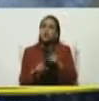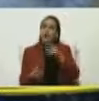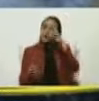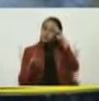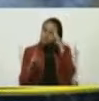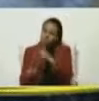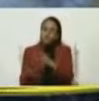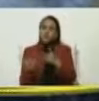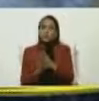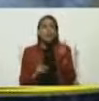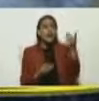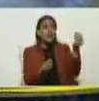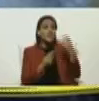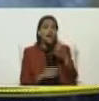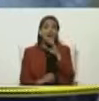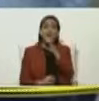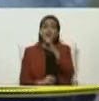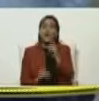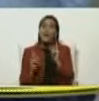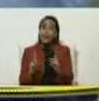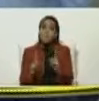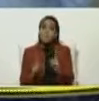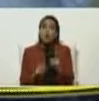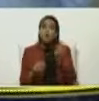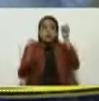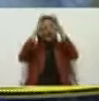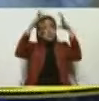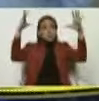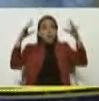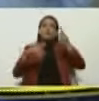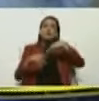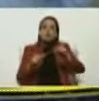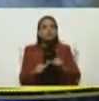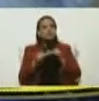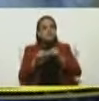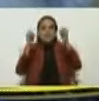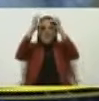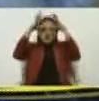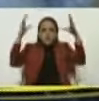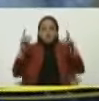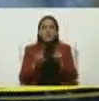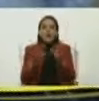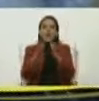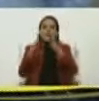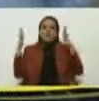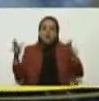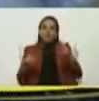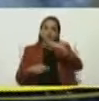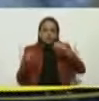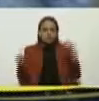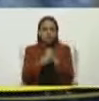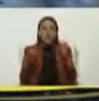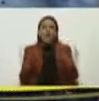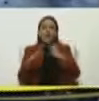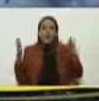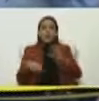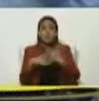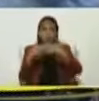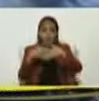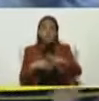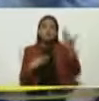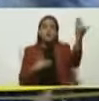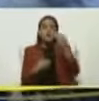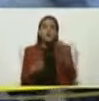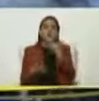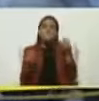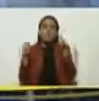su sueño y seguir soñando en grande, actuando en grande, que lo que viene es mejor. Muchas